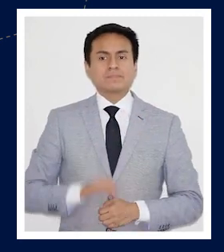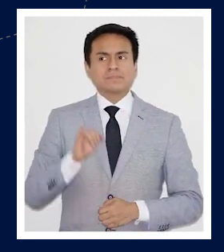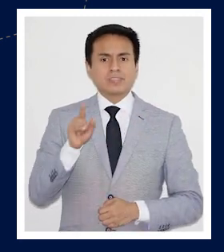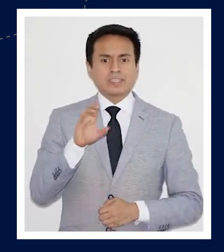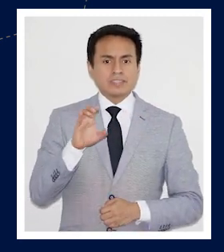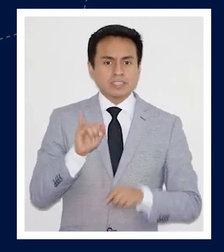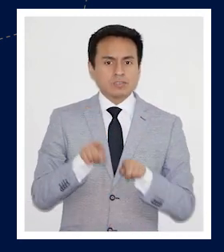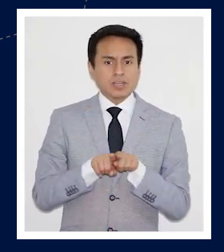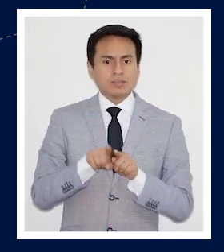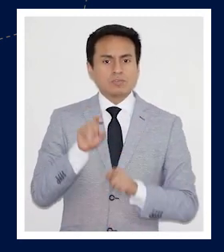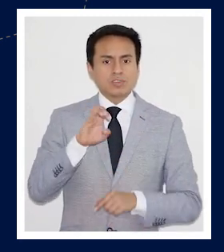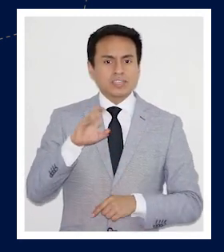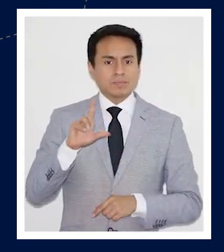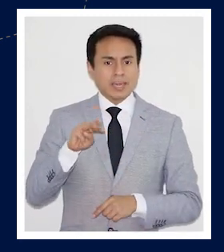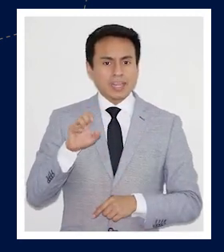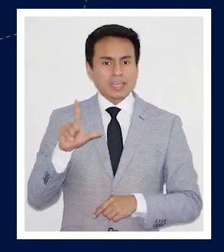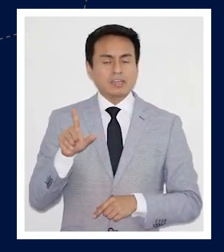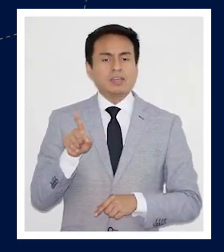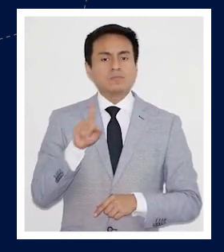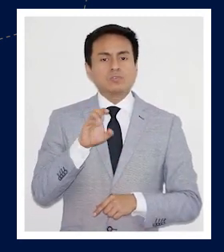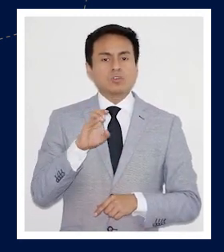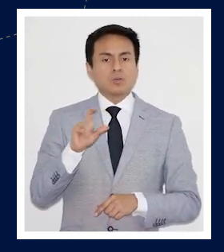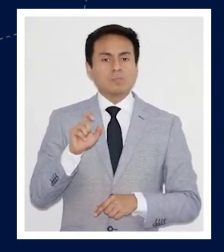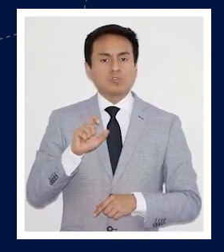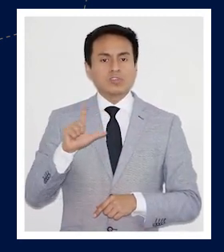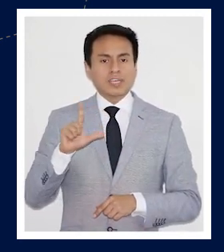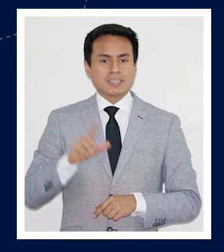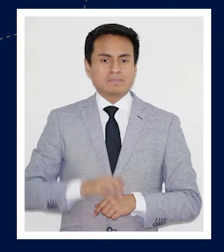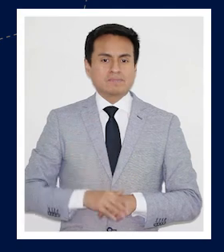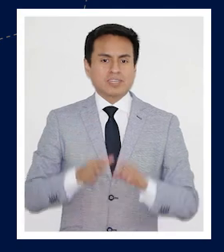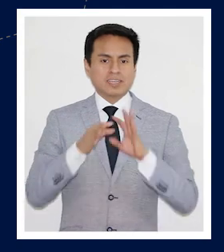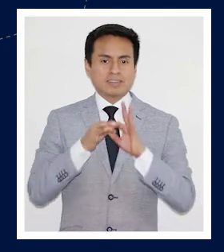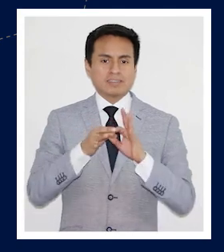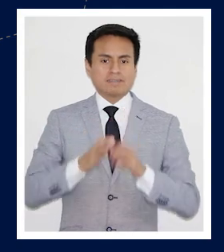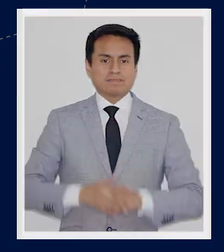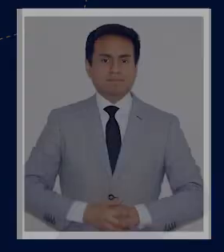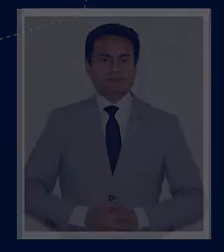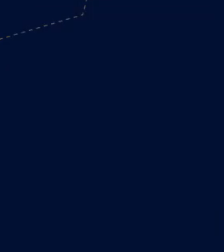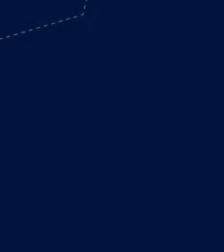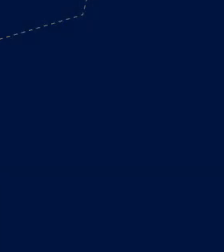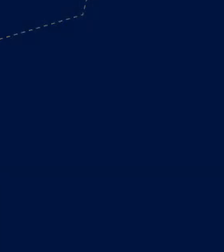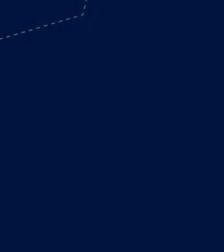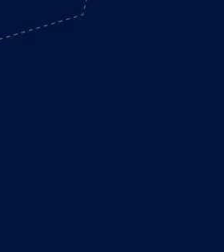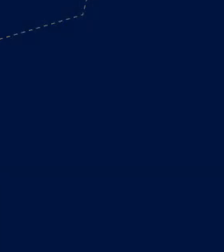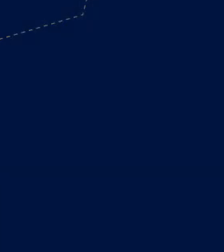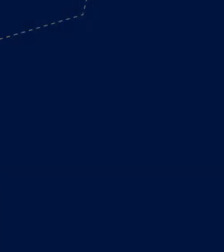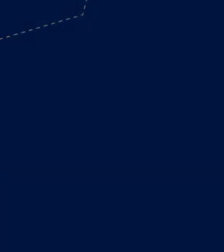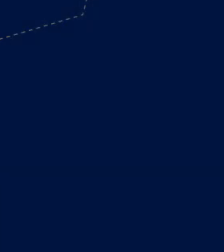easy.sml.gov.cl. Muchas gracias.